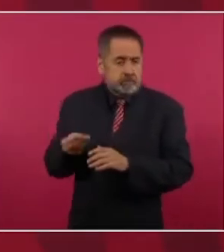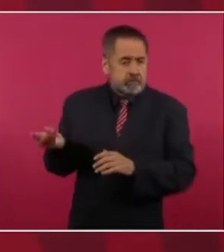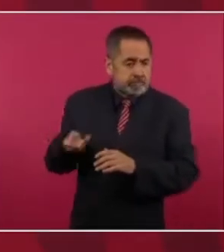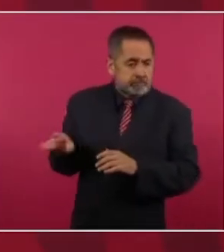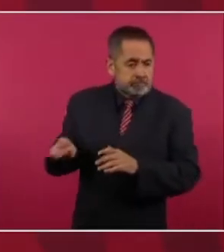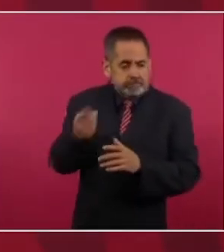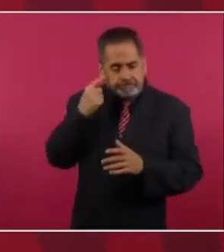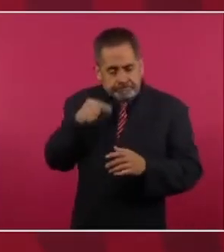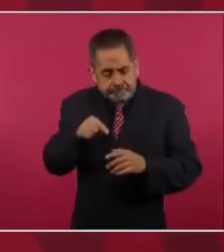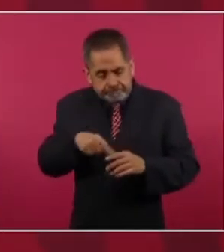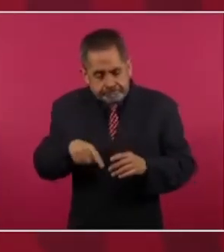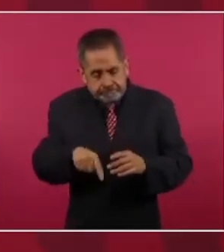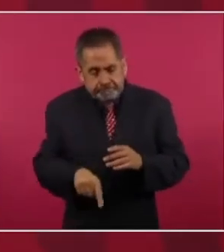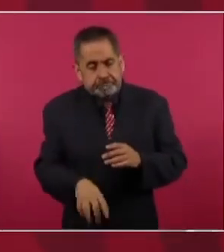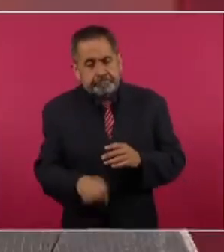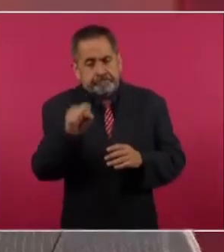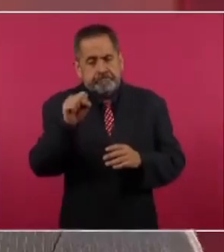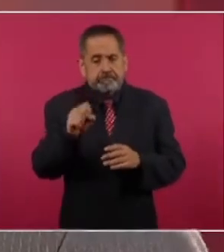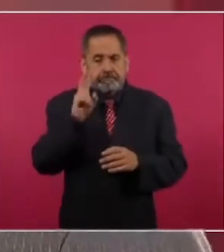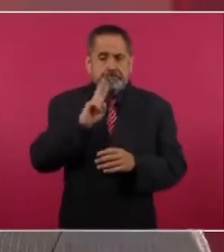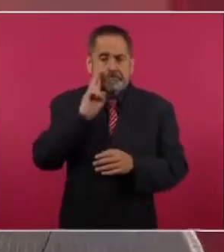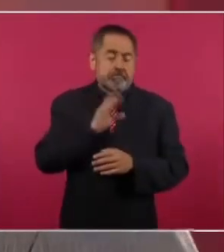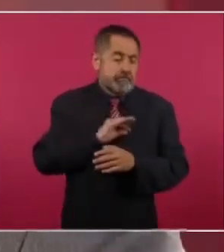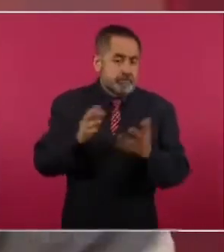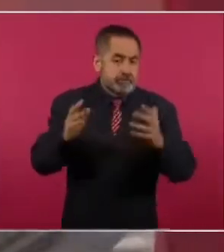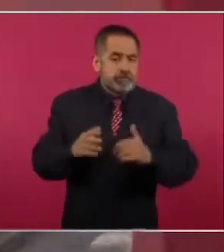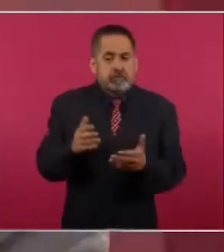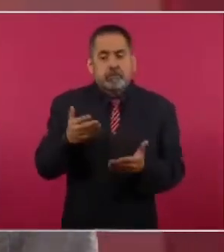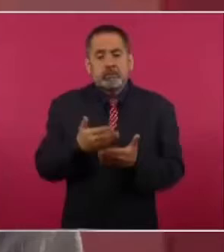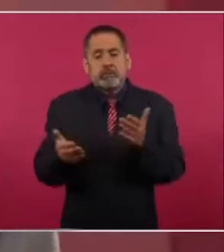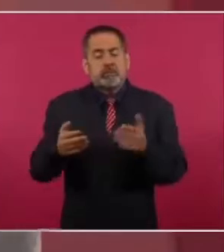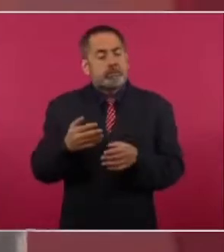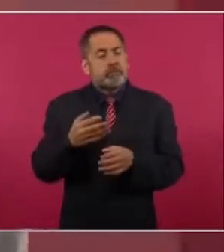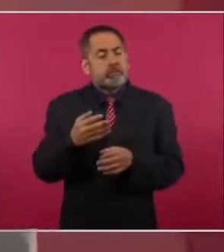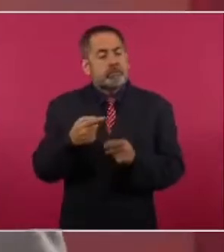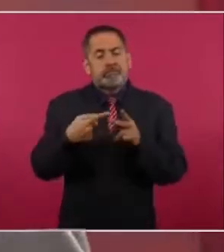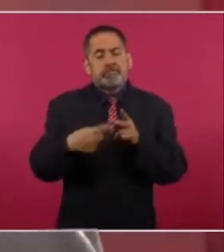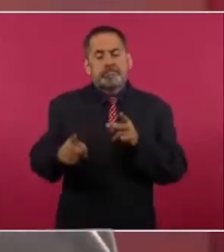seguimos trabajando allá y ahora se va a iniciar